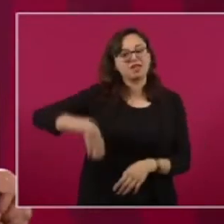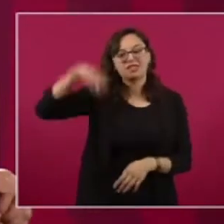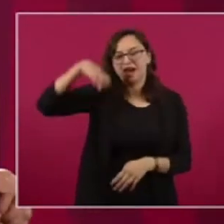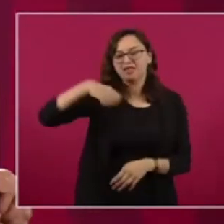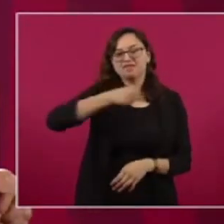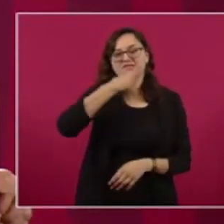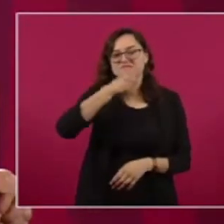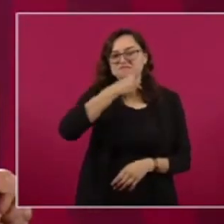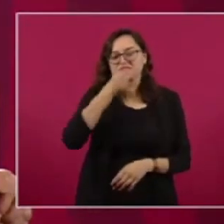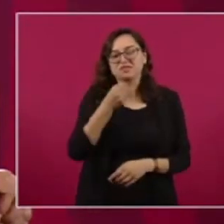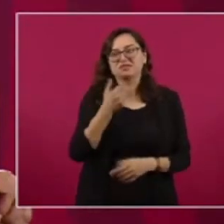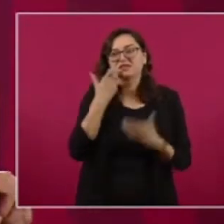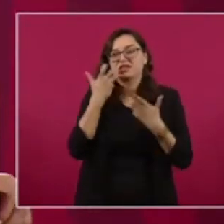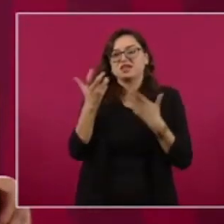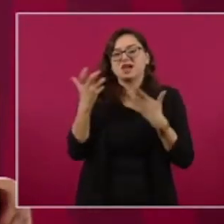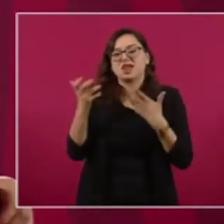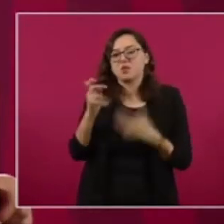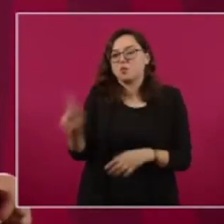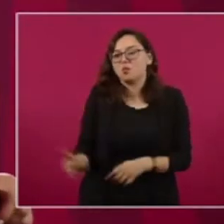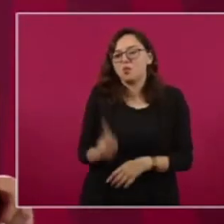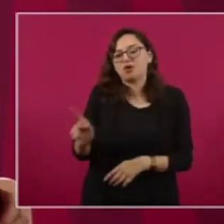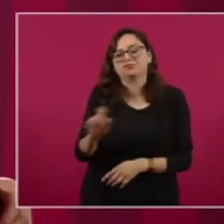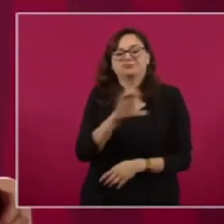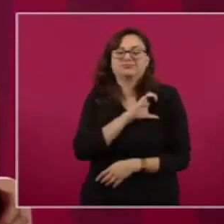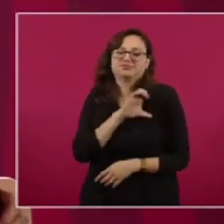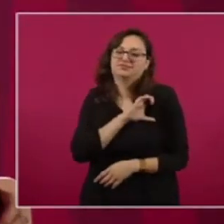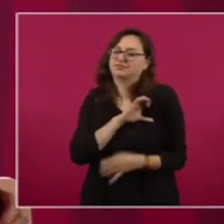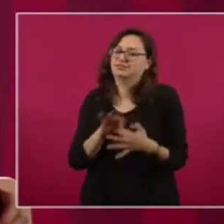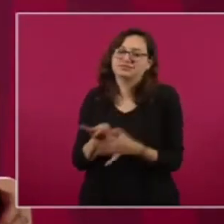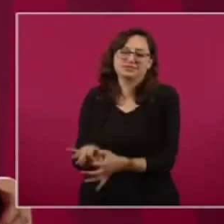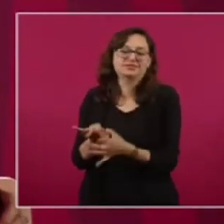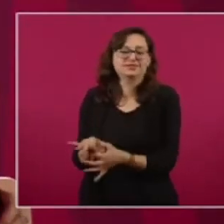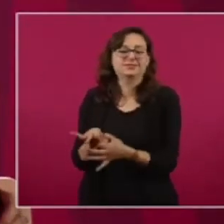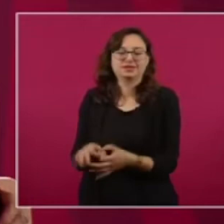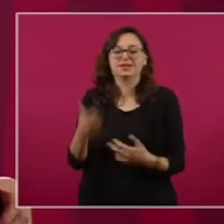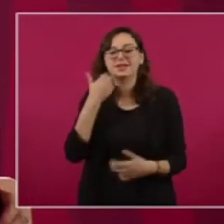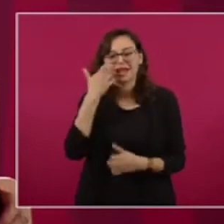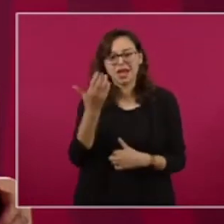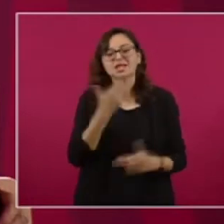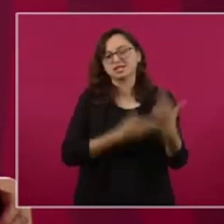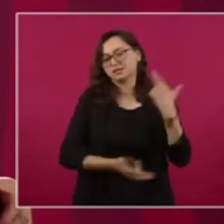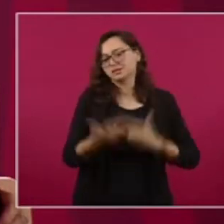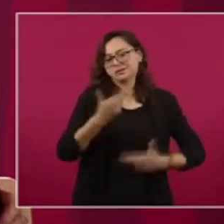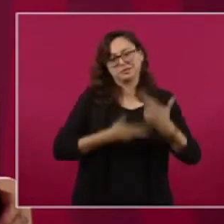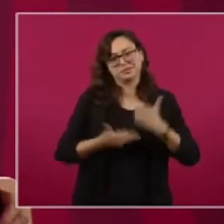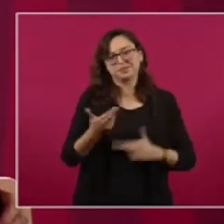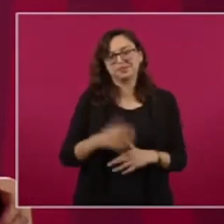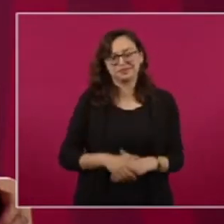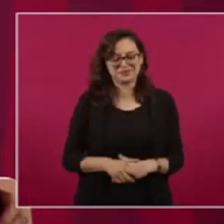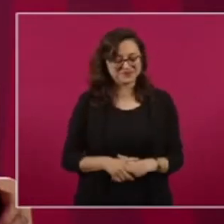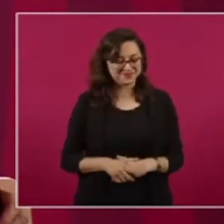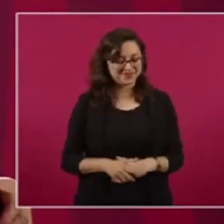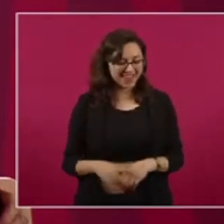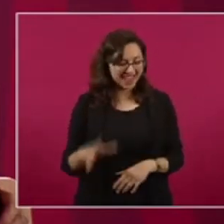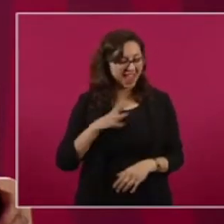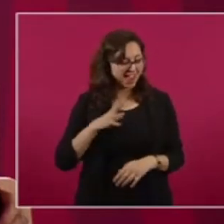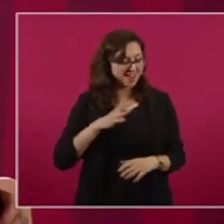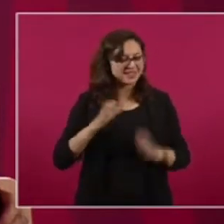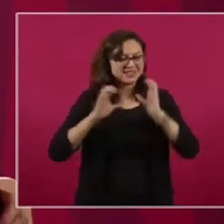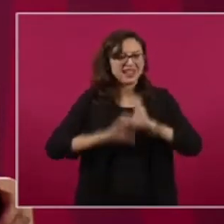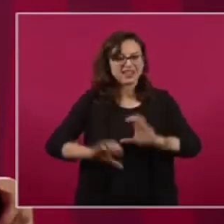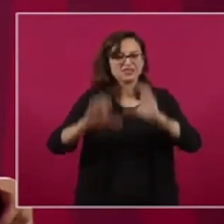Bueno, nunca se pierde la querencia, ¿no? Sí. Hay un corrido de los Tigres del